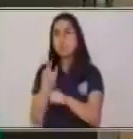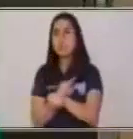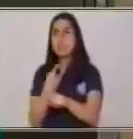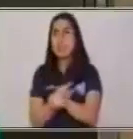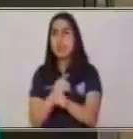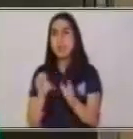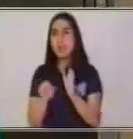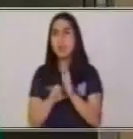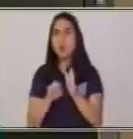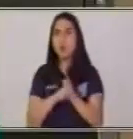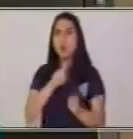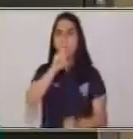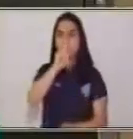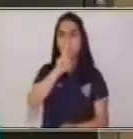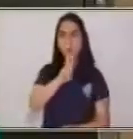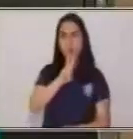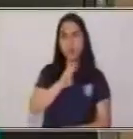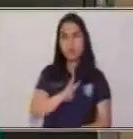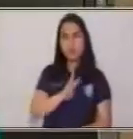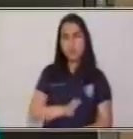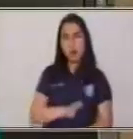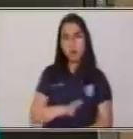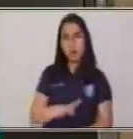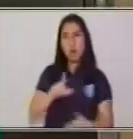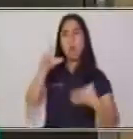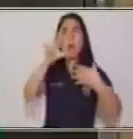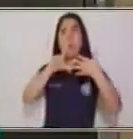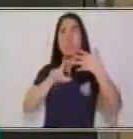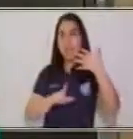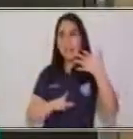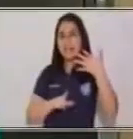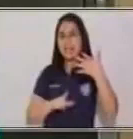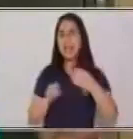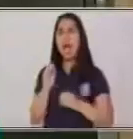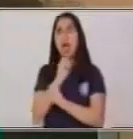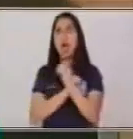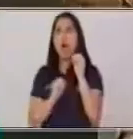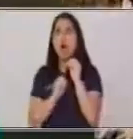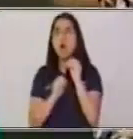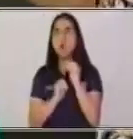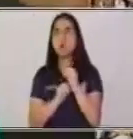utilizar números y también podemos utilizar secuencia.